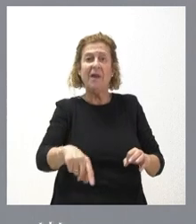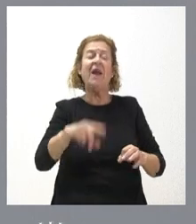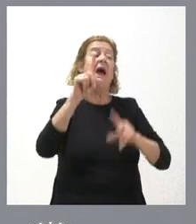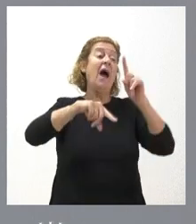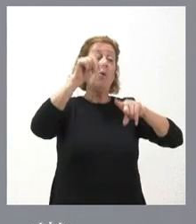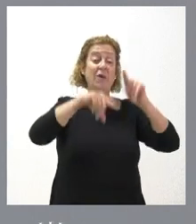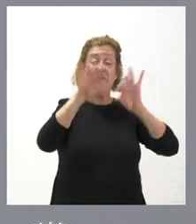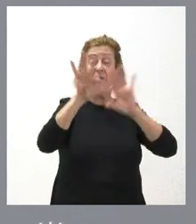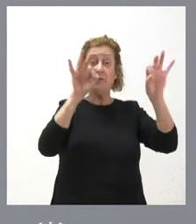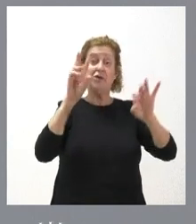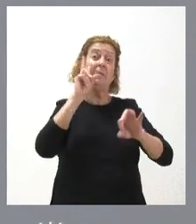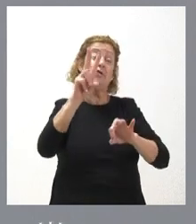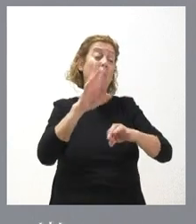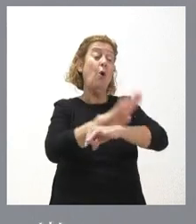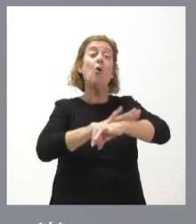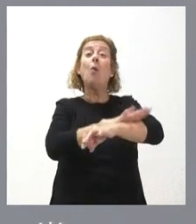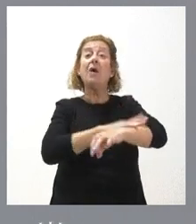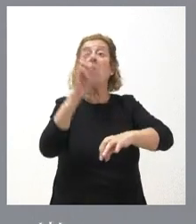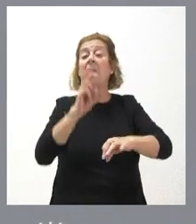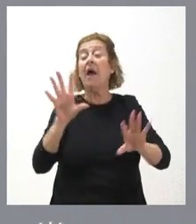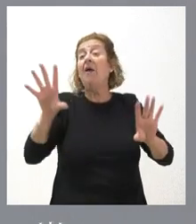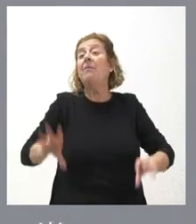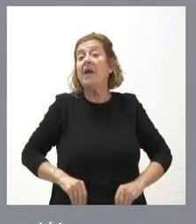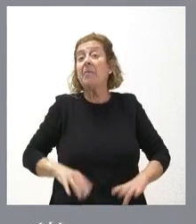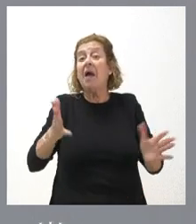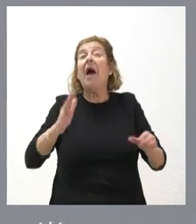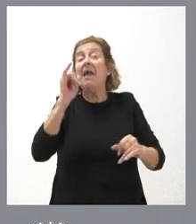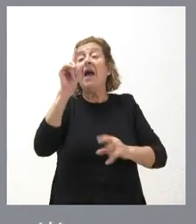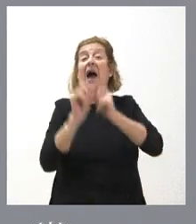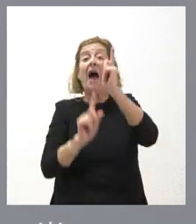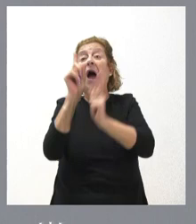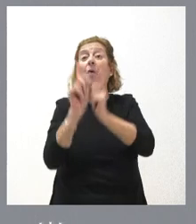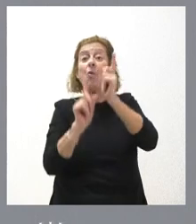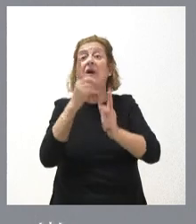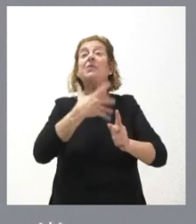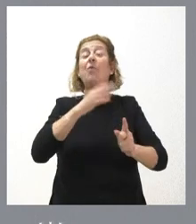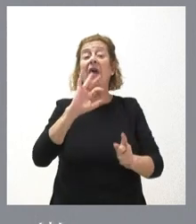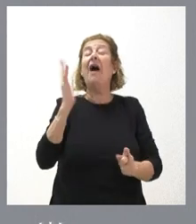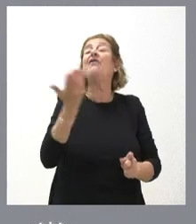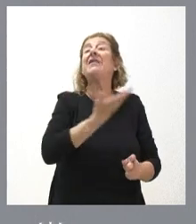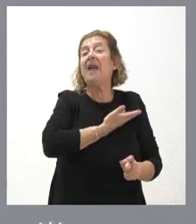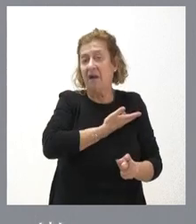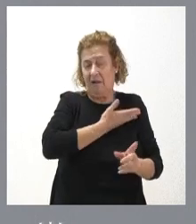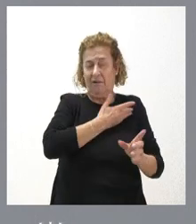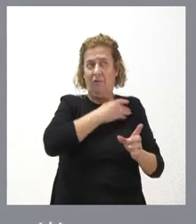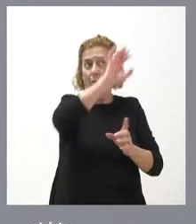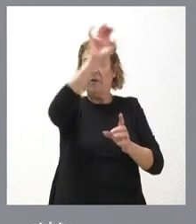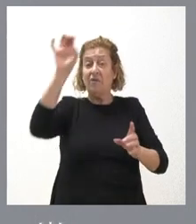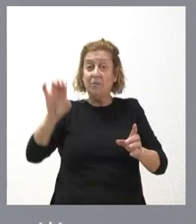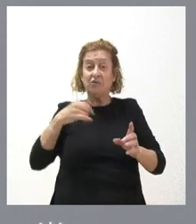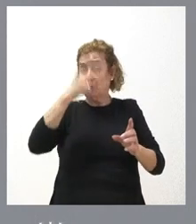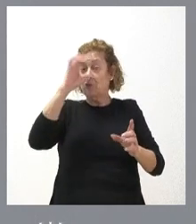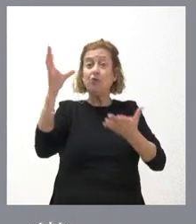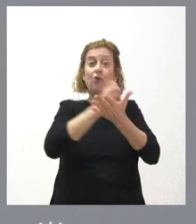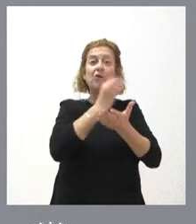hemos visto por parte del gobierno vienen a afectarnos ayer mismo Parece ser que hay algunas que pudieran afectar a las comunidades autónomas no sé si a todas o solo a una